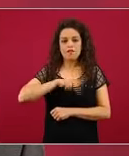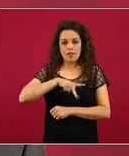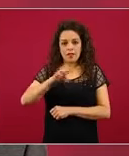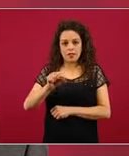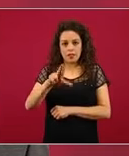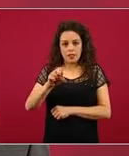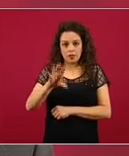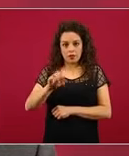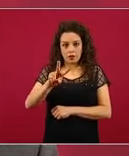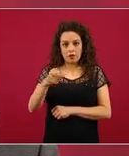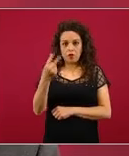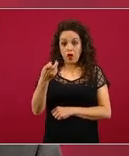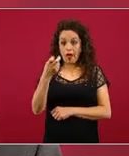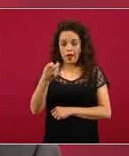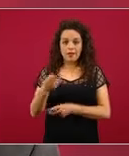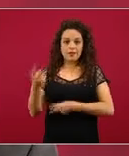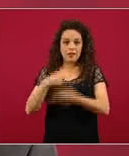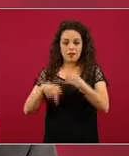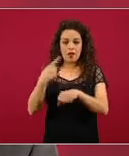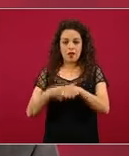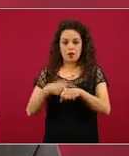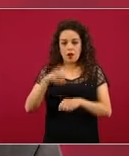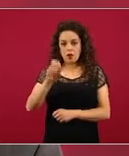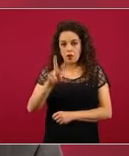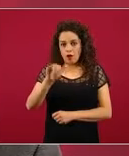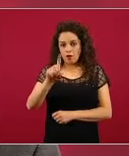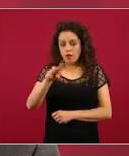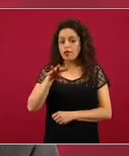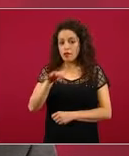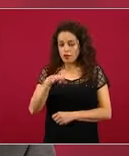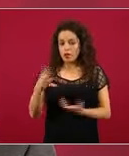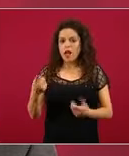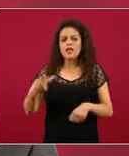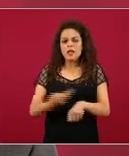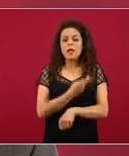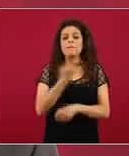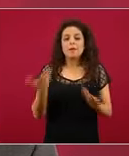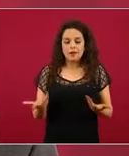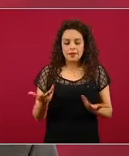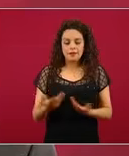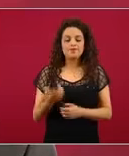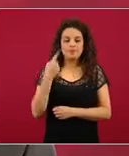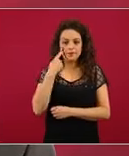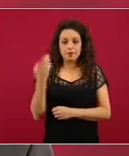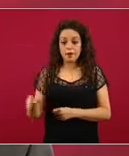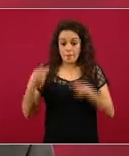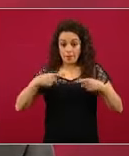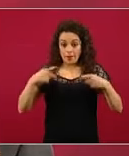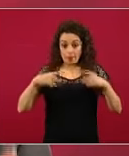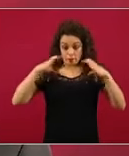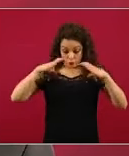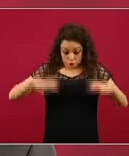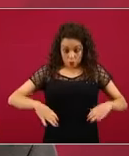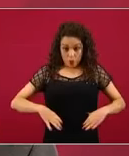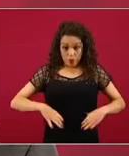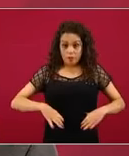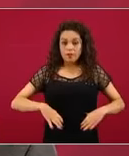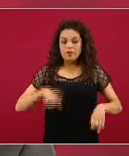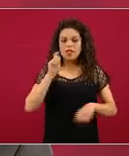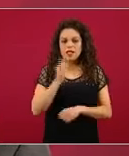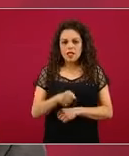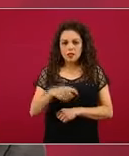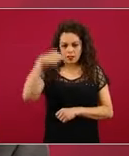causante de COVID-19, la consecuencia esperada es que el organismo humano desarrolle una